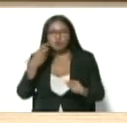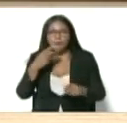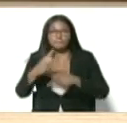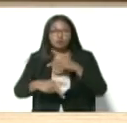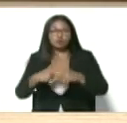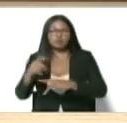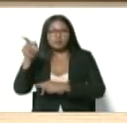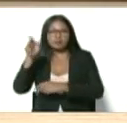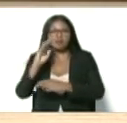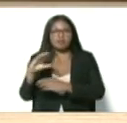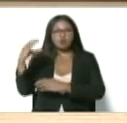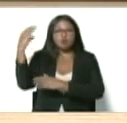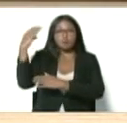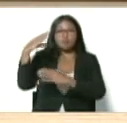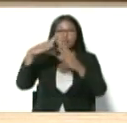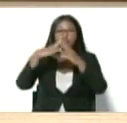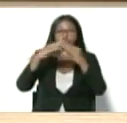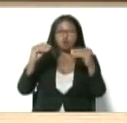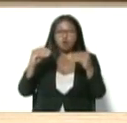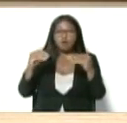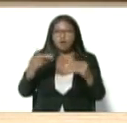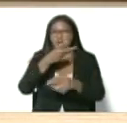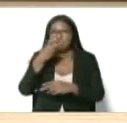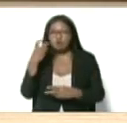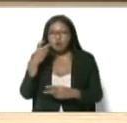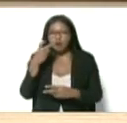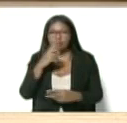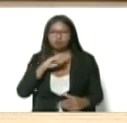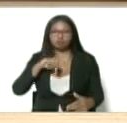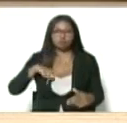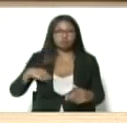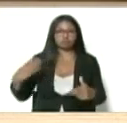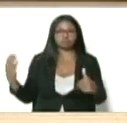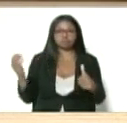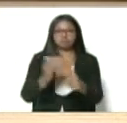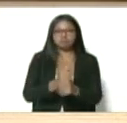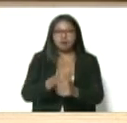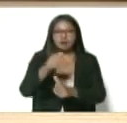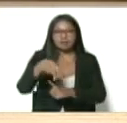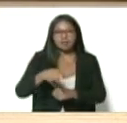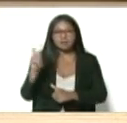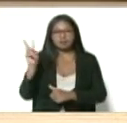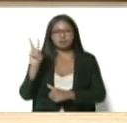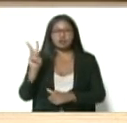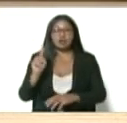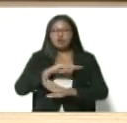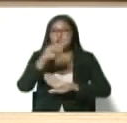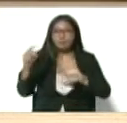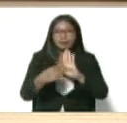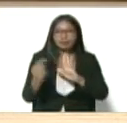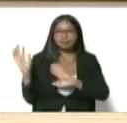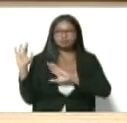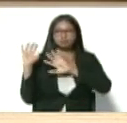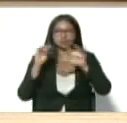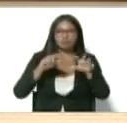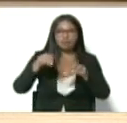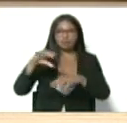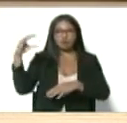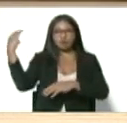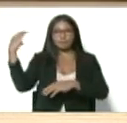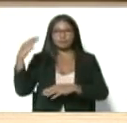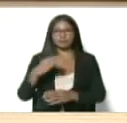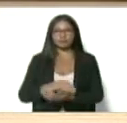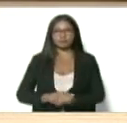en colombia toda la droga que es capturada en venezuela todo el 100% viene de colombia